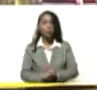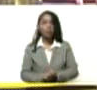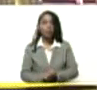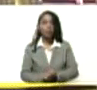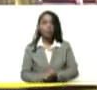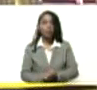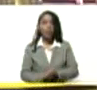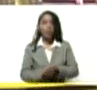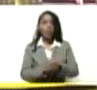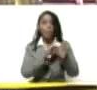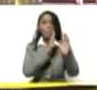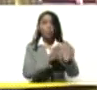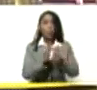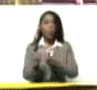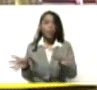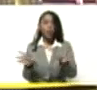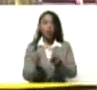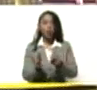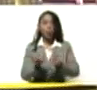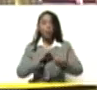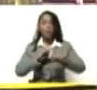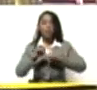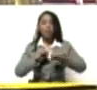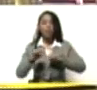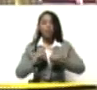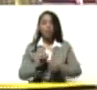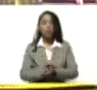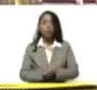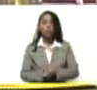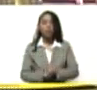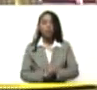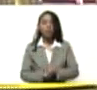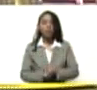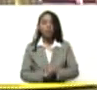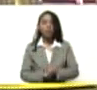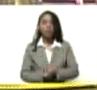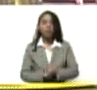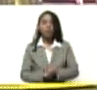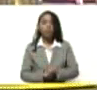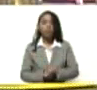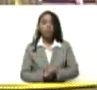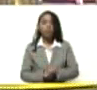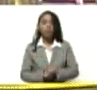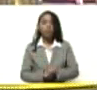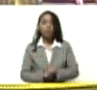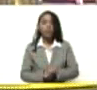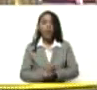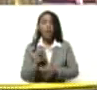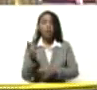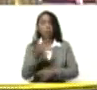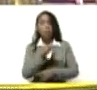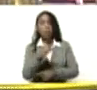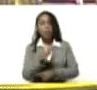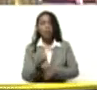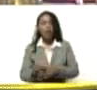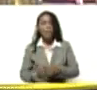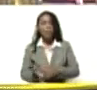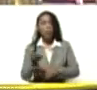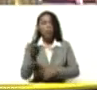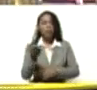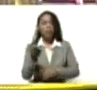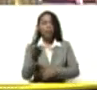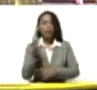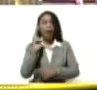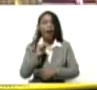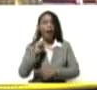La agenda concreta de acción, las AK, que me parecen fundamentales